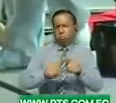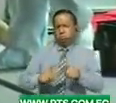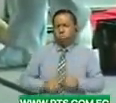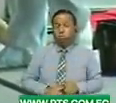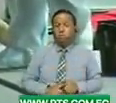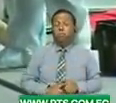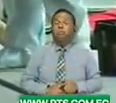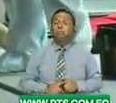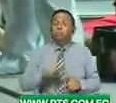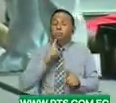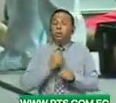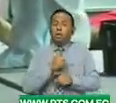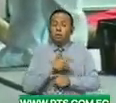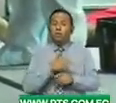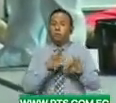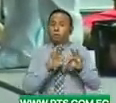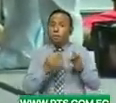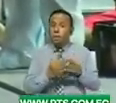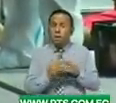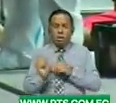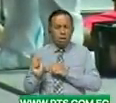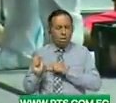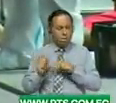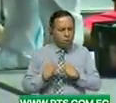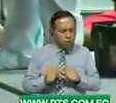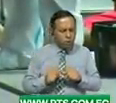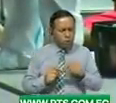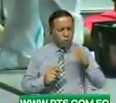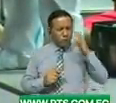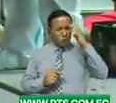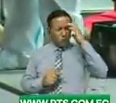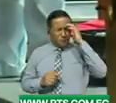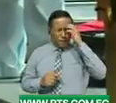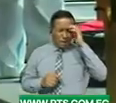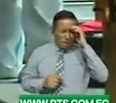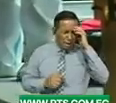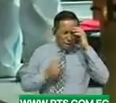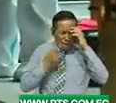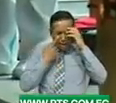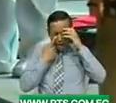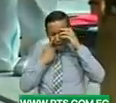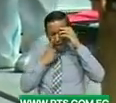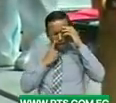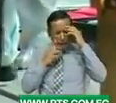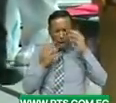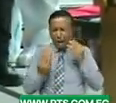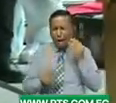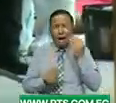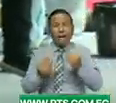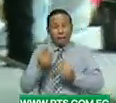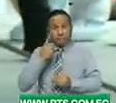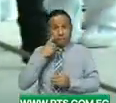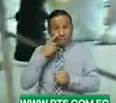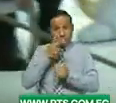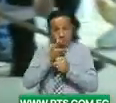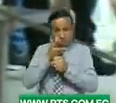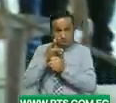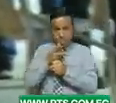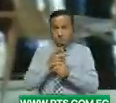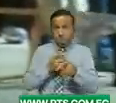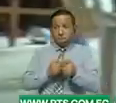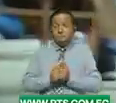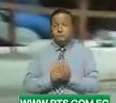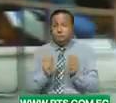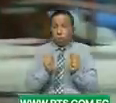como reiteramos, han llegado, se encuentran desde el otro lado. Les vamos a mostrar que ellos están ahí junto a